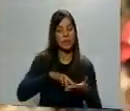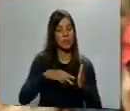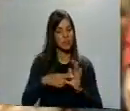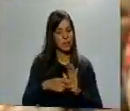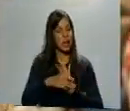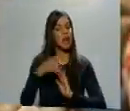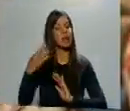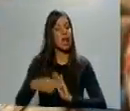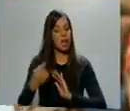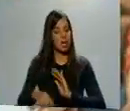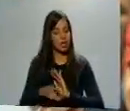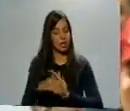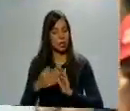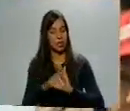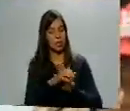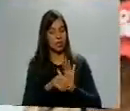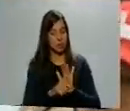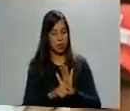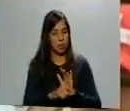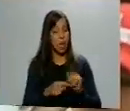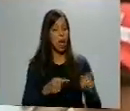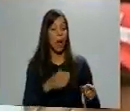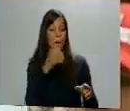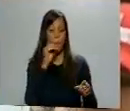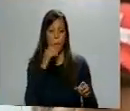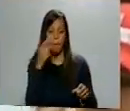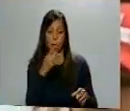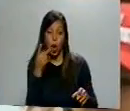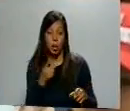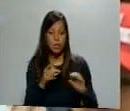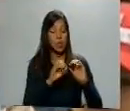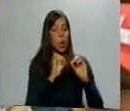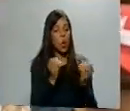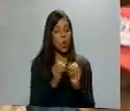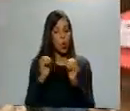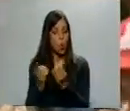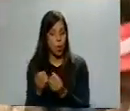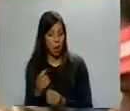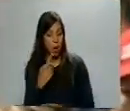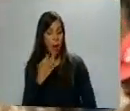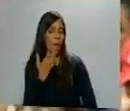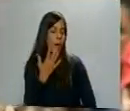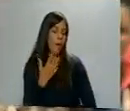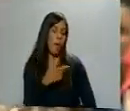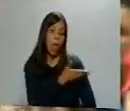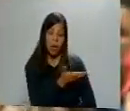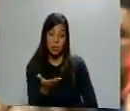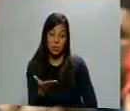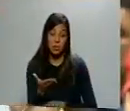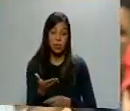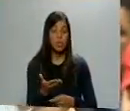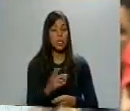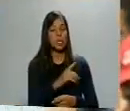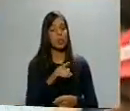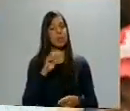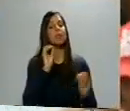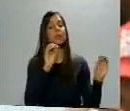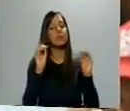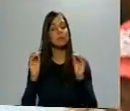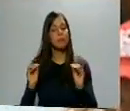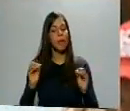garantizar. Le vamos a decir a los partidos políticos, a todos, bueno, se ha convocado un proceso